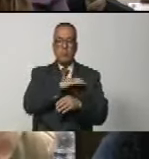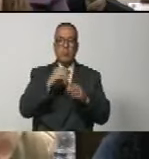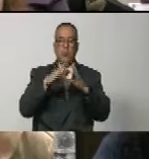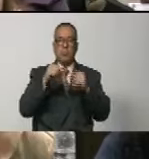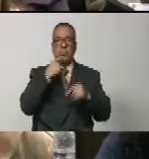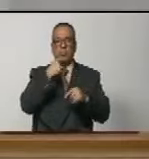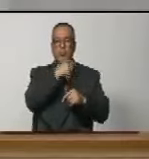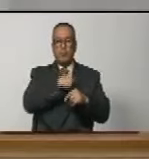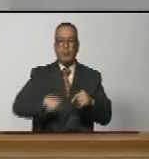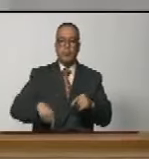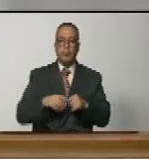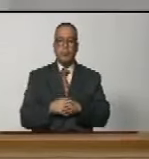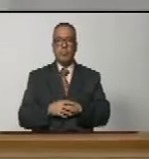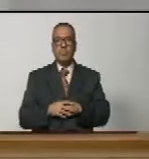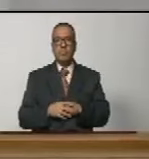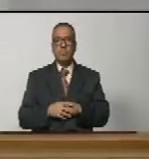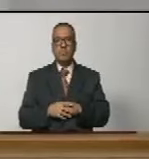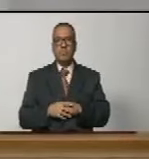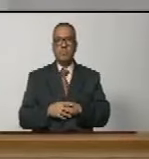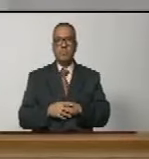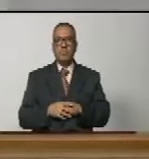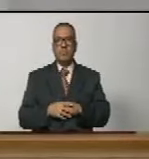ciudadano presidente.